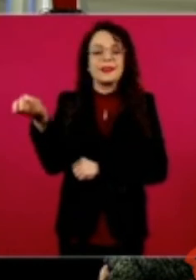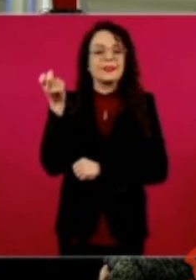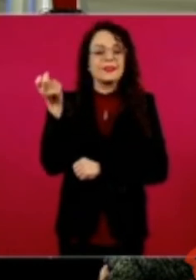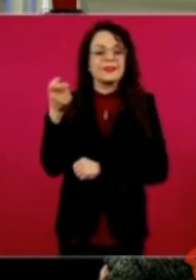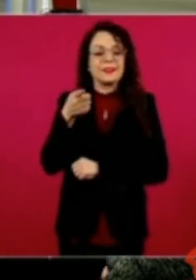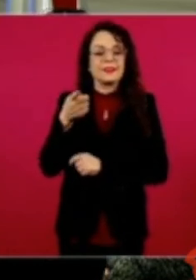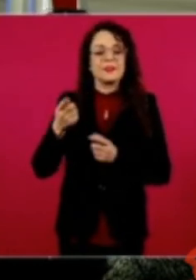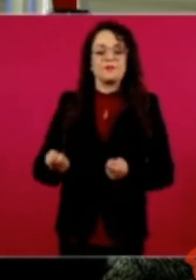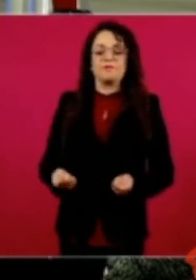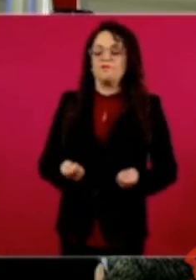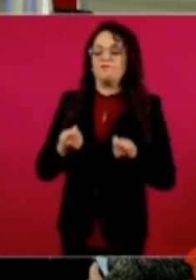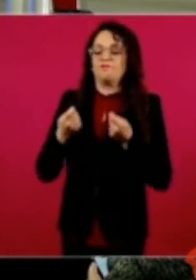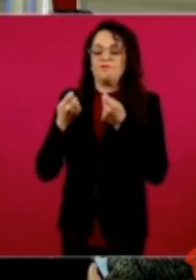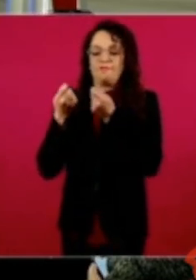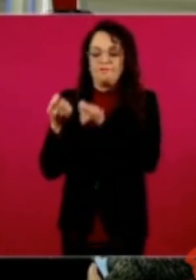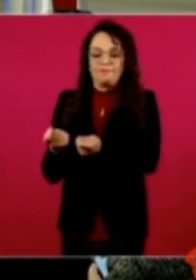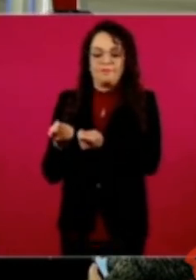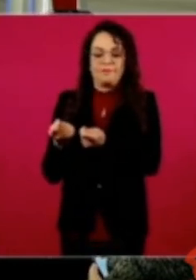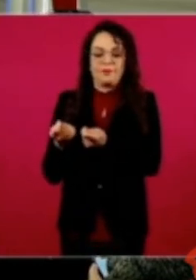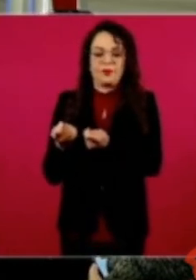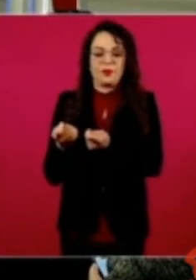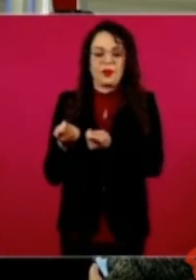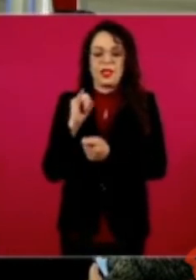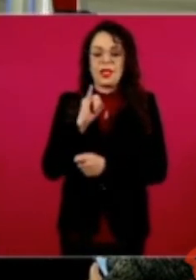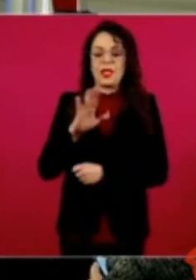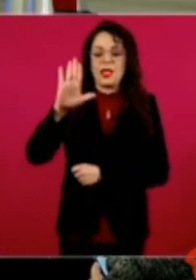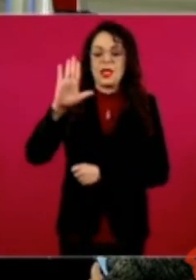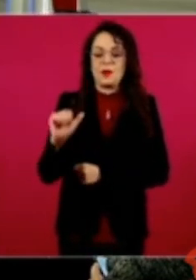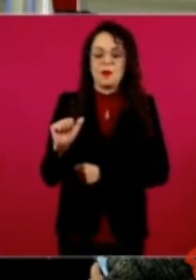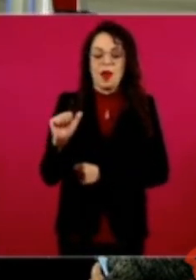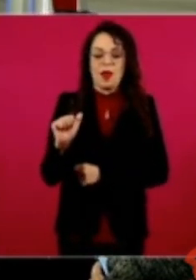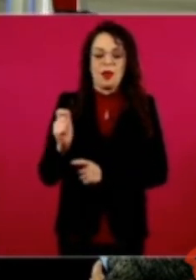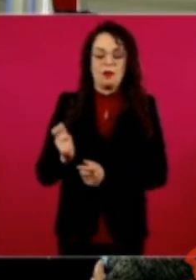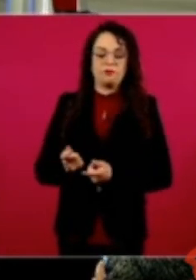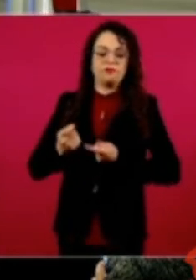dar, lo que iba a darle